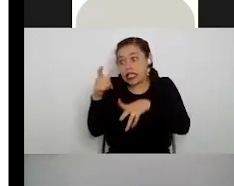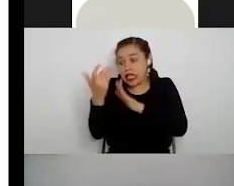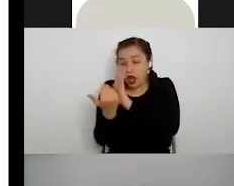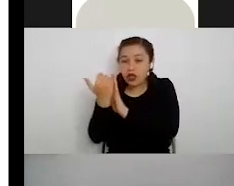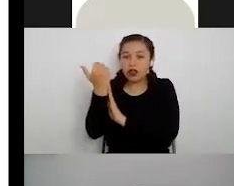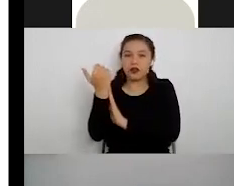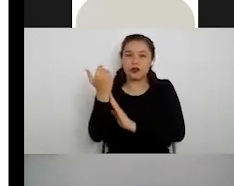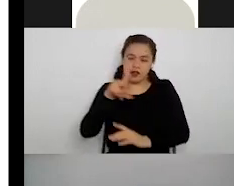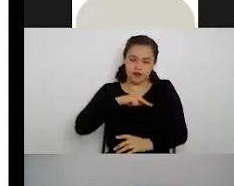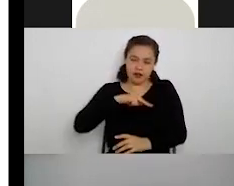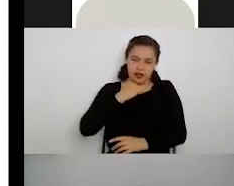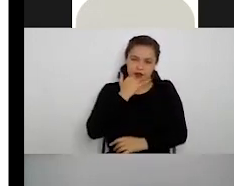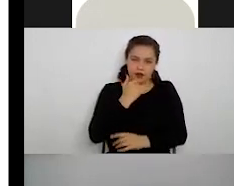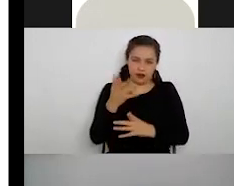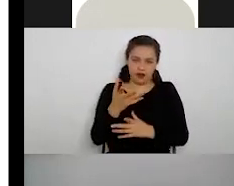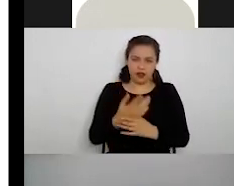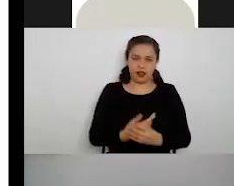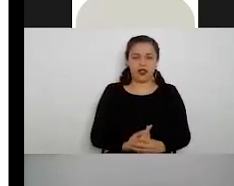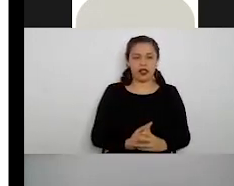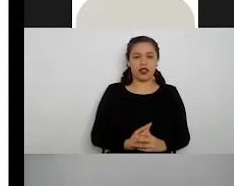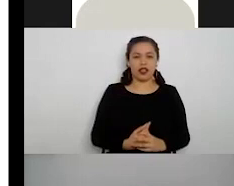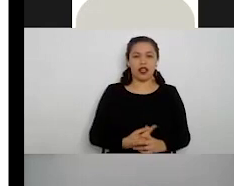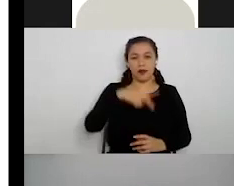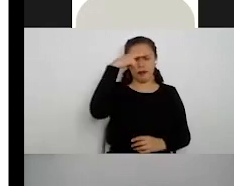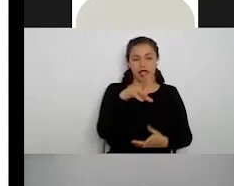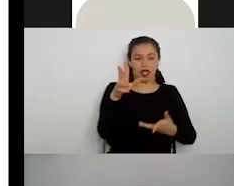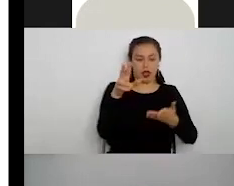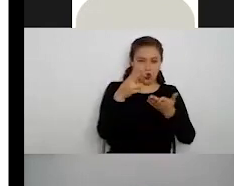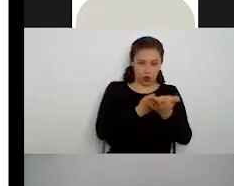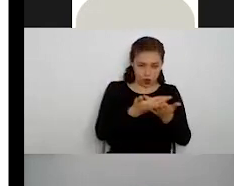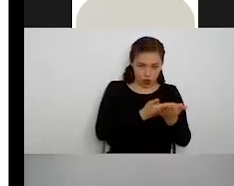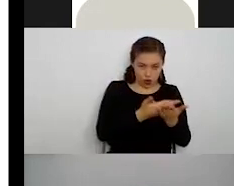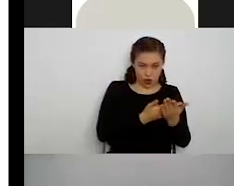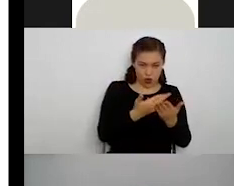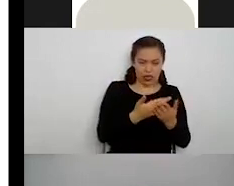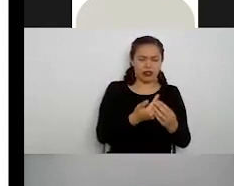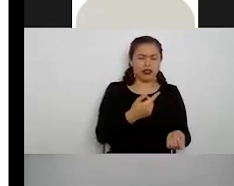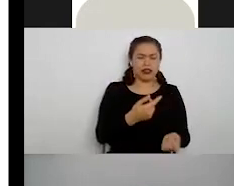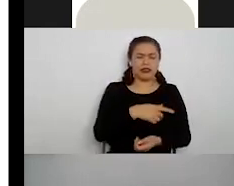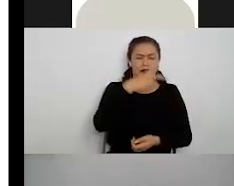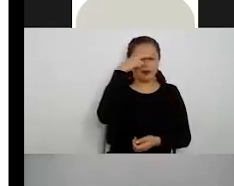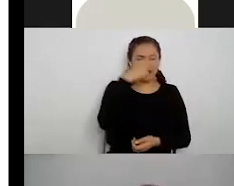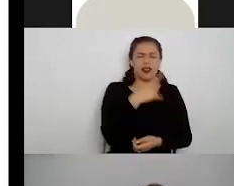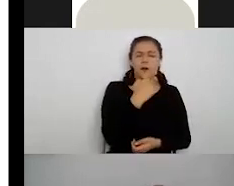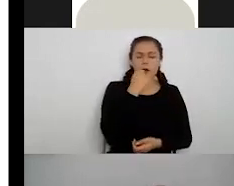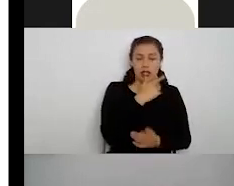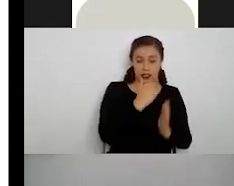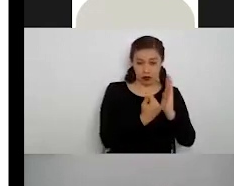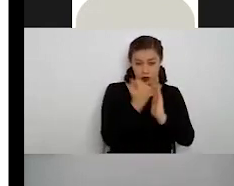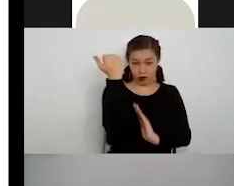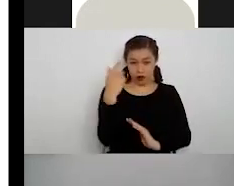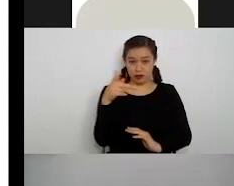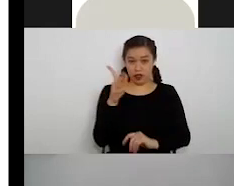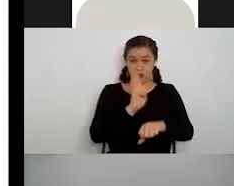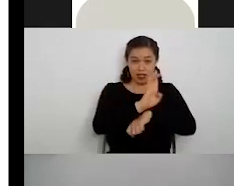Tenemos el caso de México en la línea roja, hay una inflación elevadísima, no tan elevada como la que llegó a tener